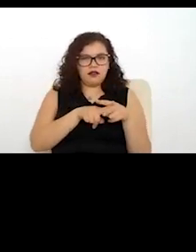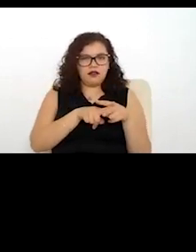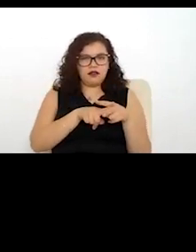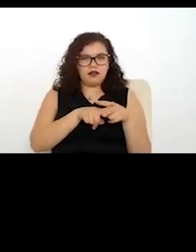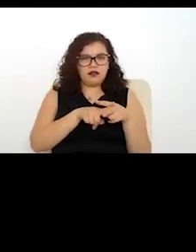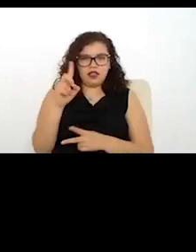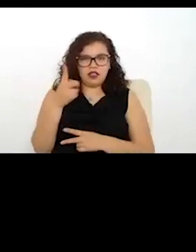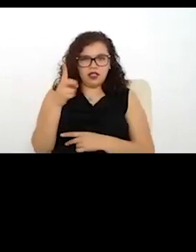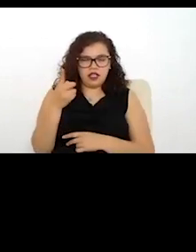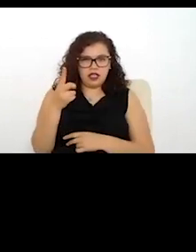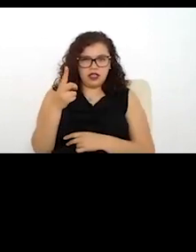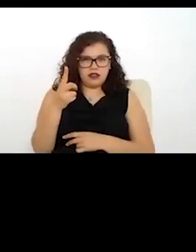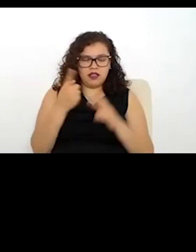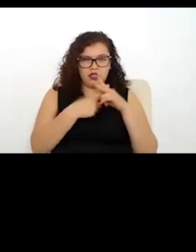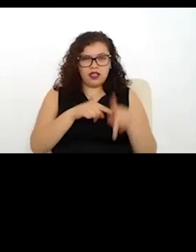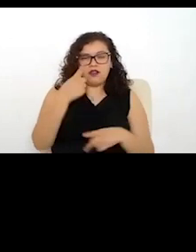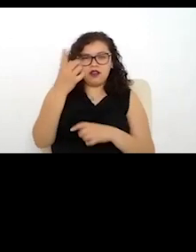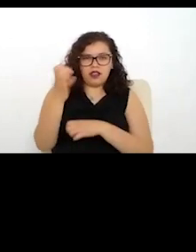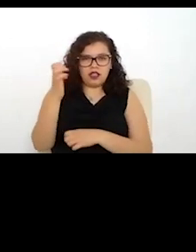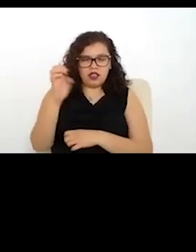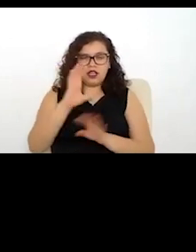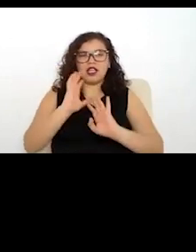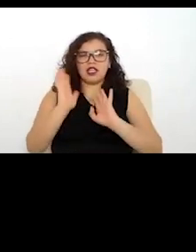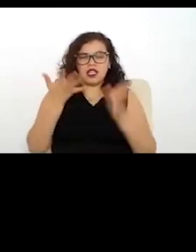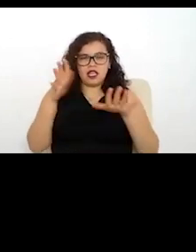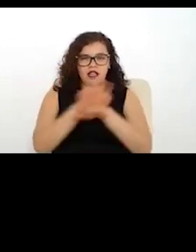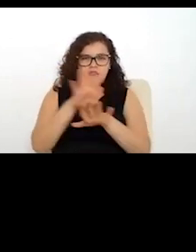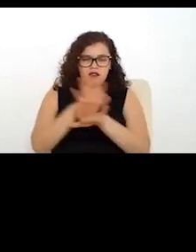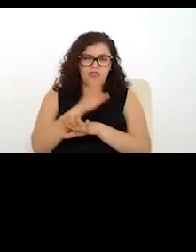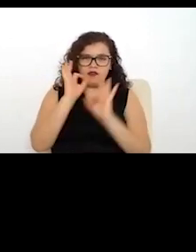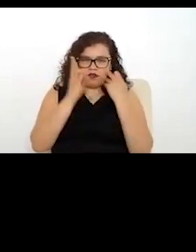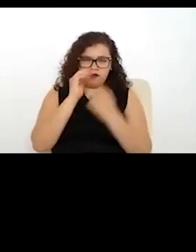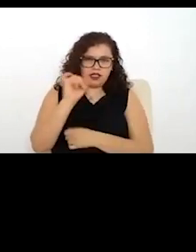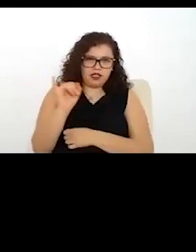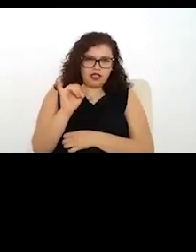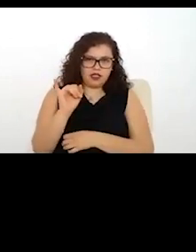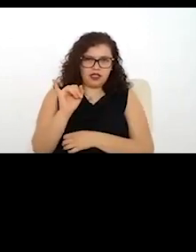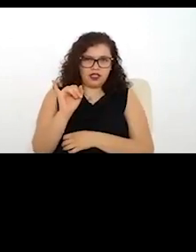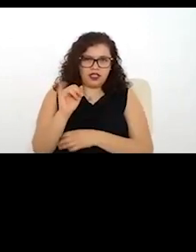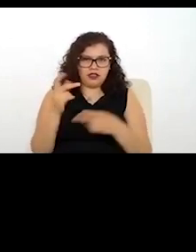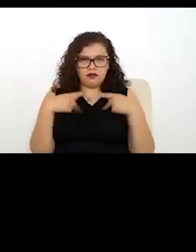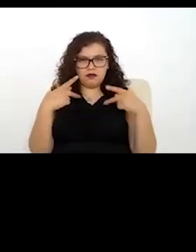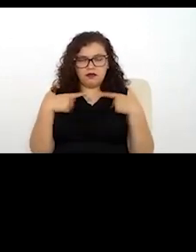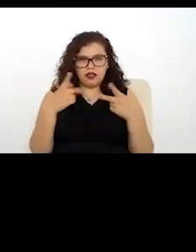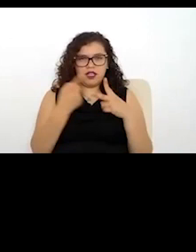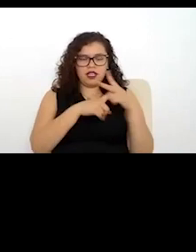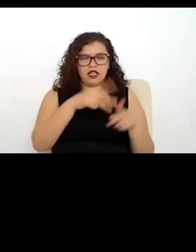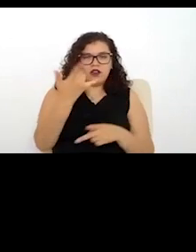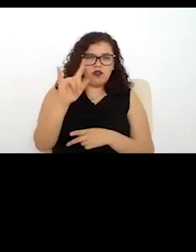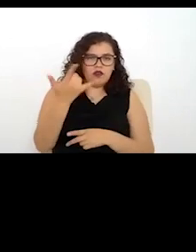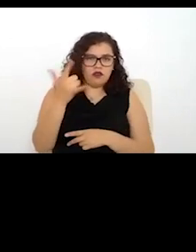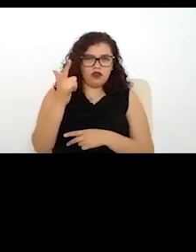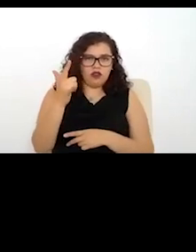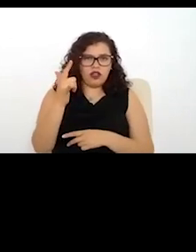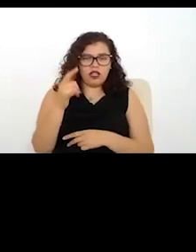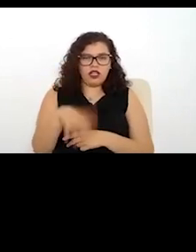diciembre, a partir del 1 de enero, pues se le estarían actualizando de esta manera. Y si una persona empezó a trabajar en julio, a